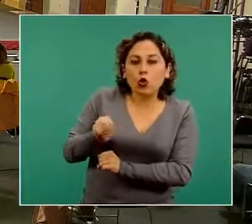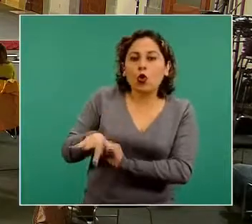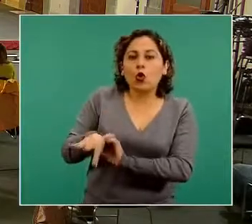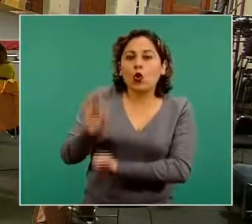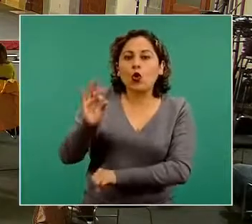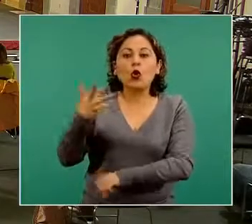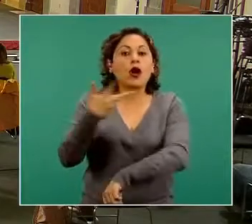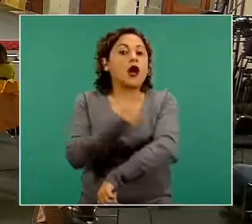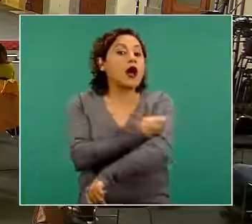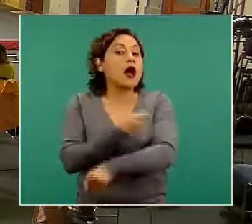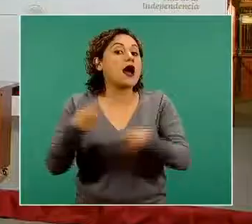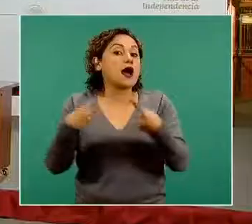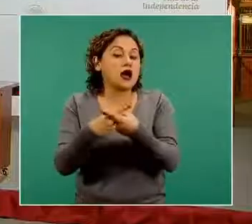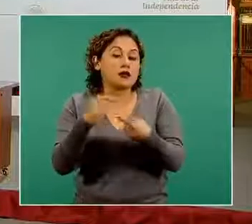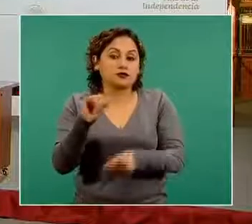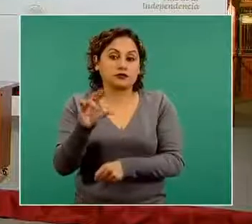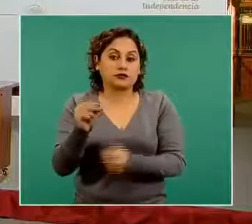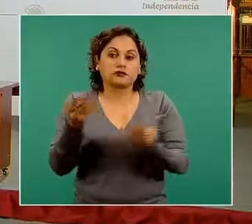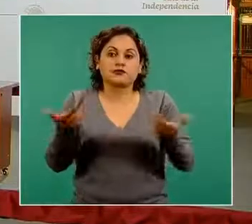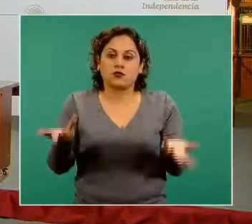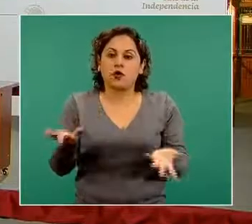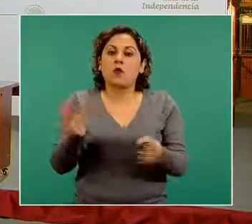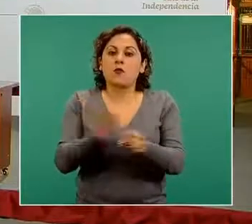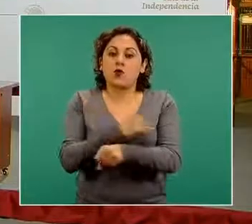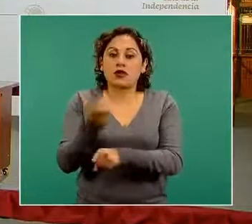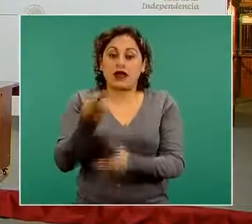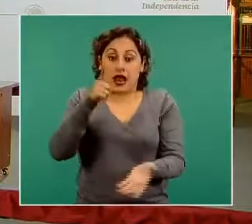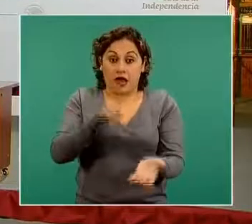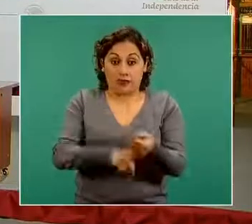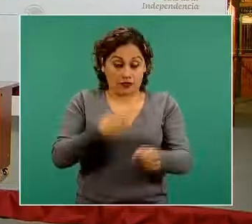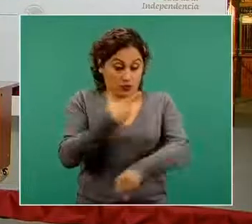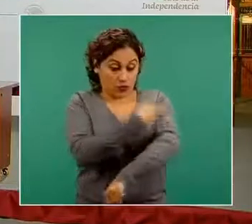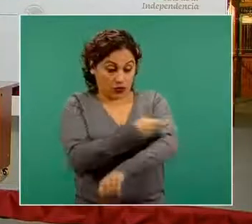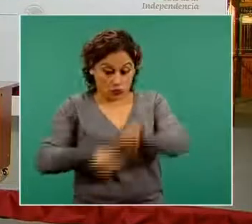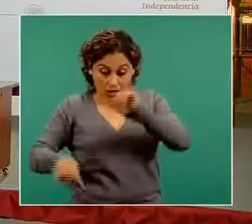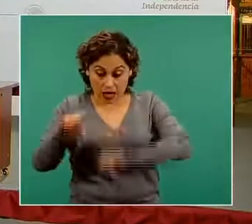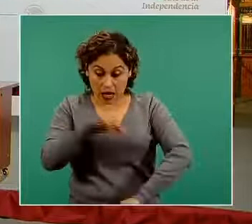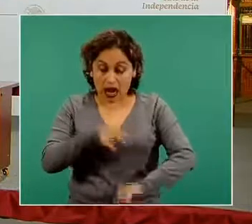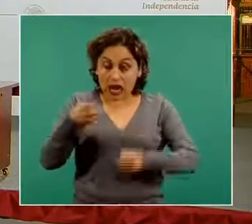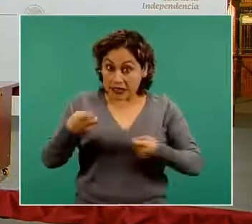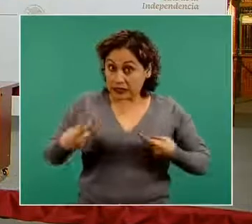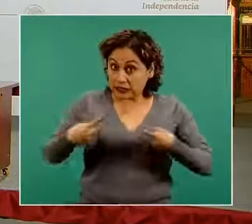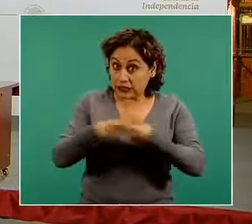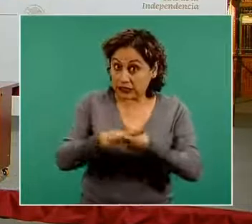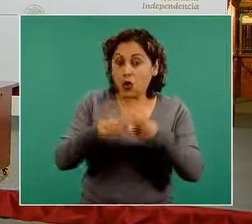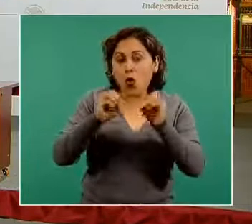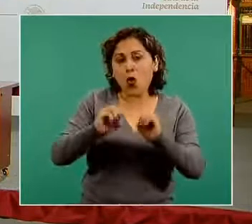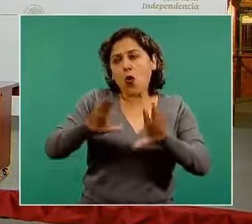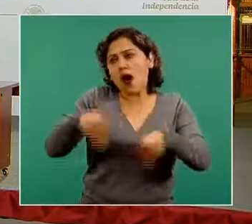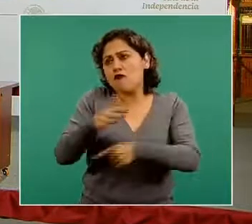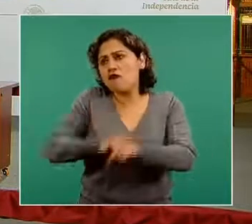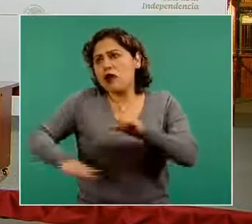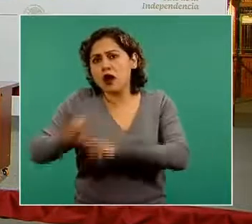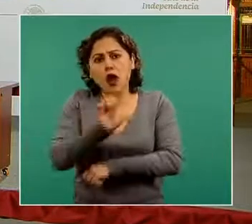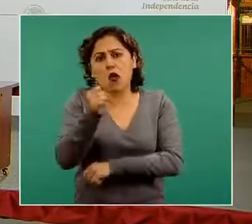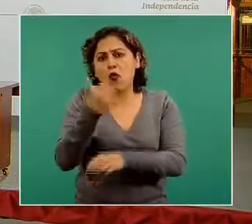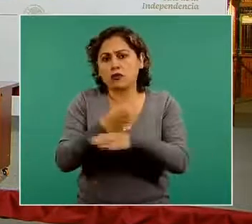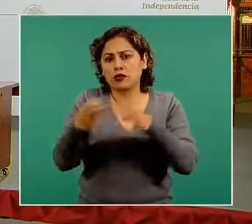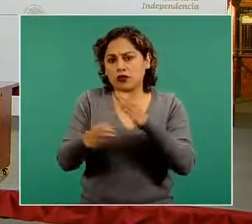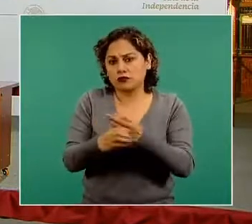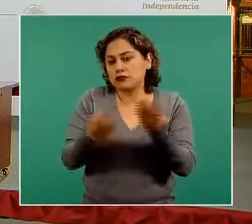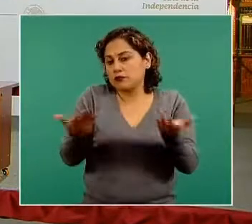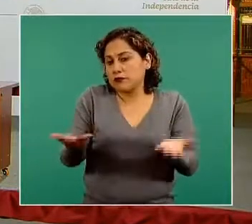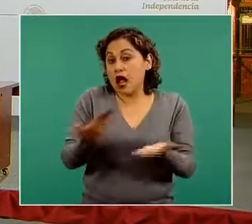la vacuna o a la vacuna en sí, o puede haber estado asociado a algún otro tipo de reacción. Felizmente todas han